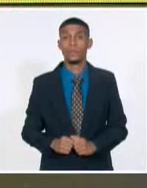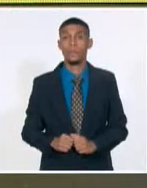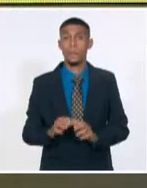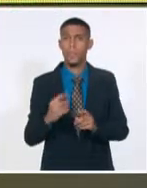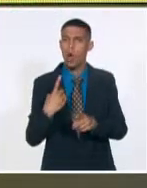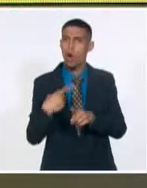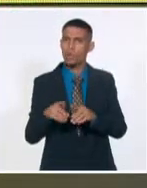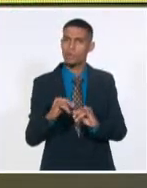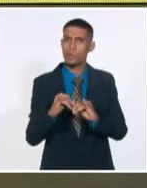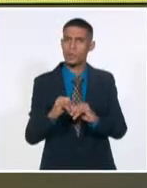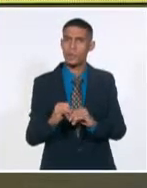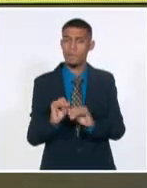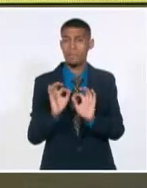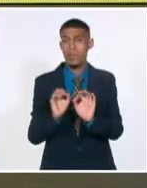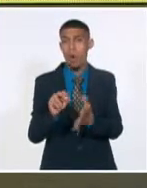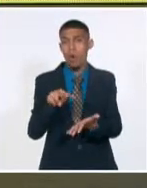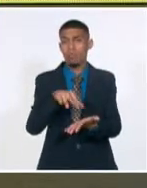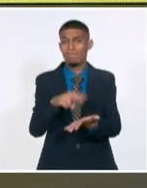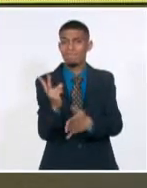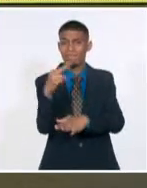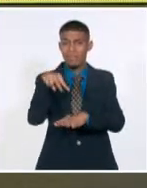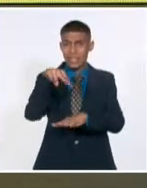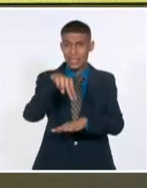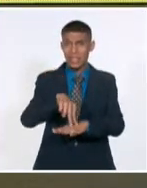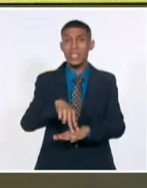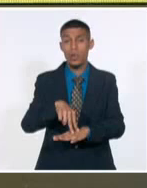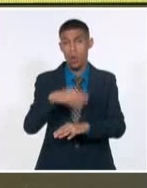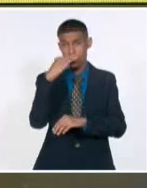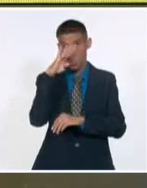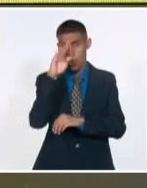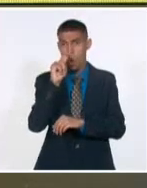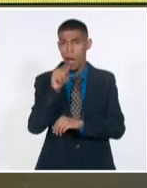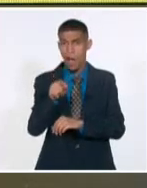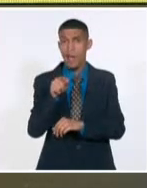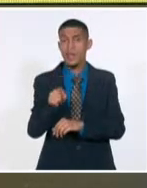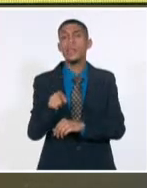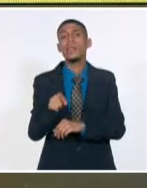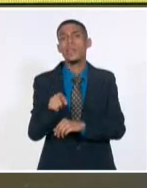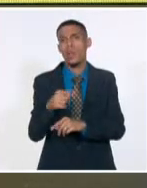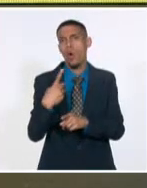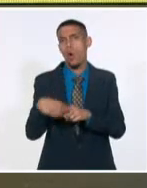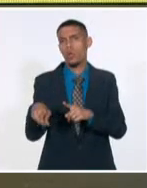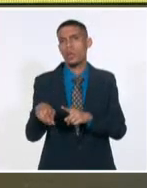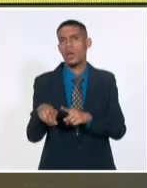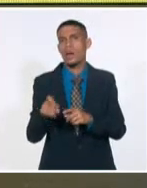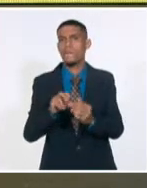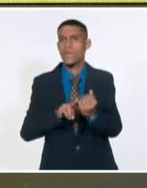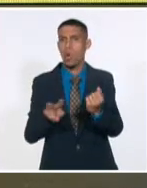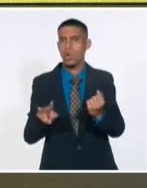Cuba se presentó en el Cine Teatro Juárez de Artemisa. El espectáculo Viaje Mágico